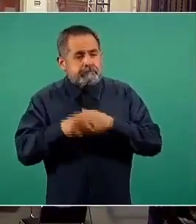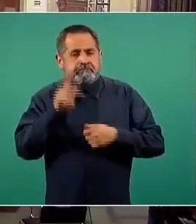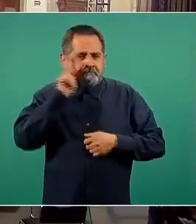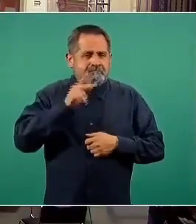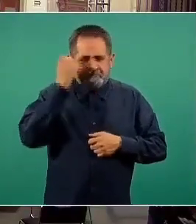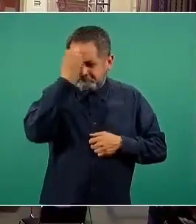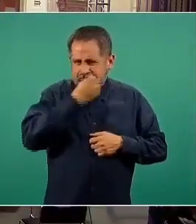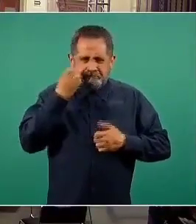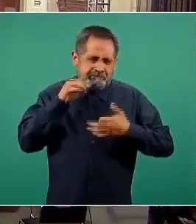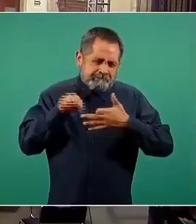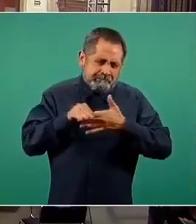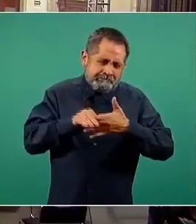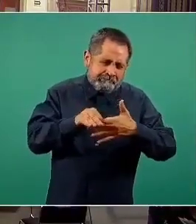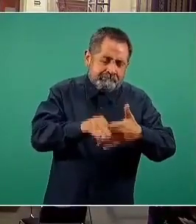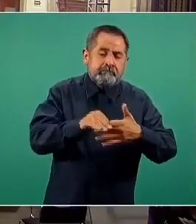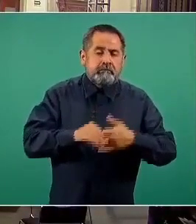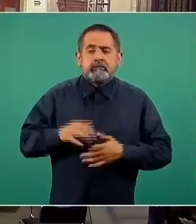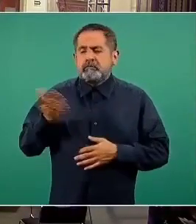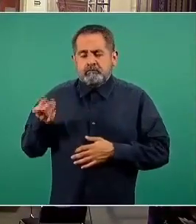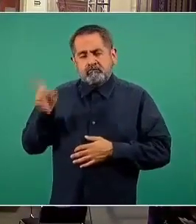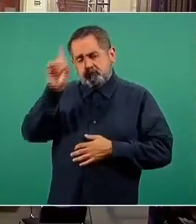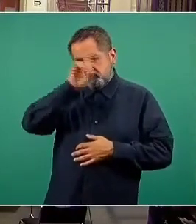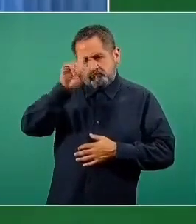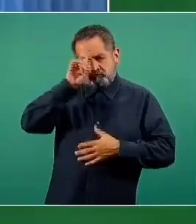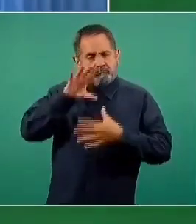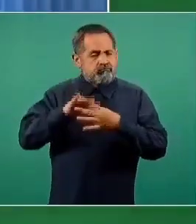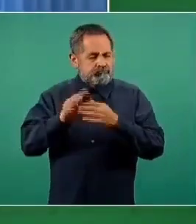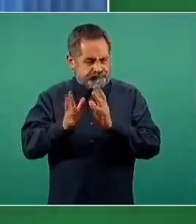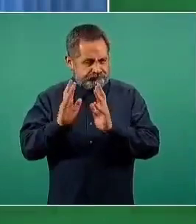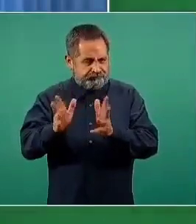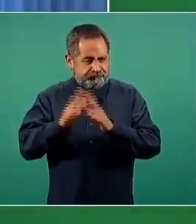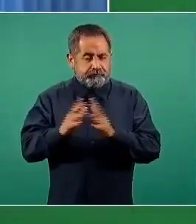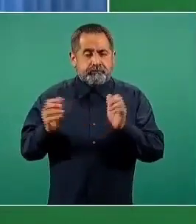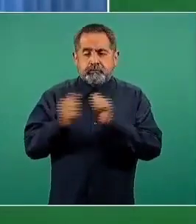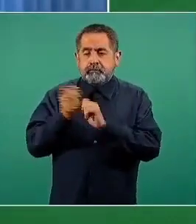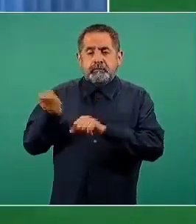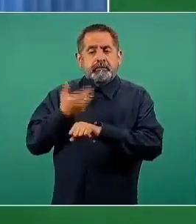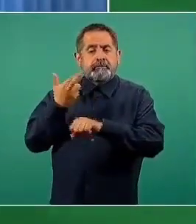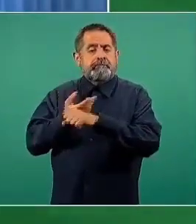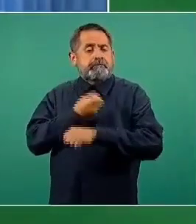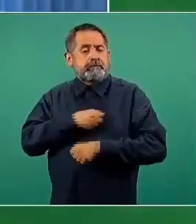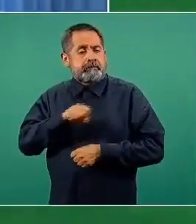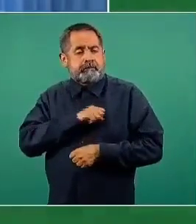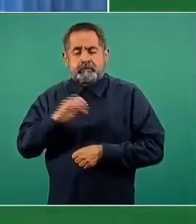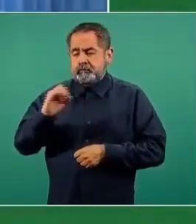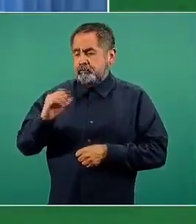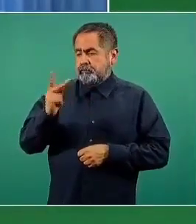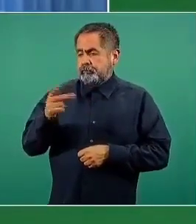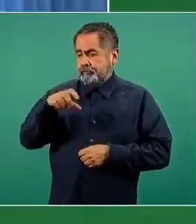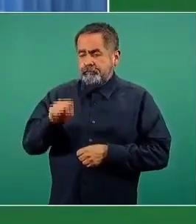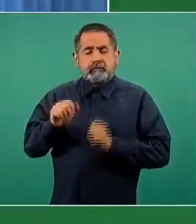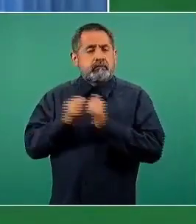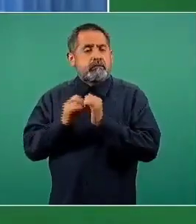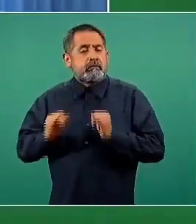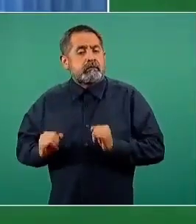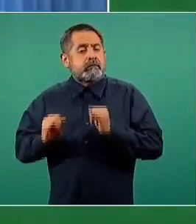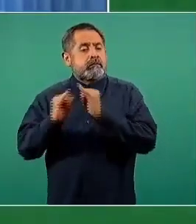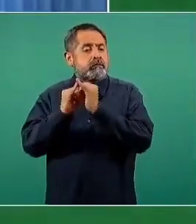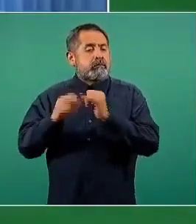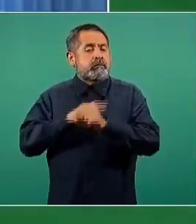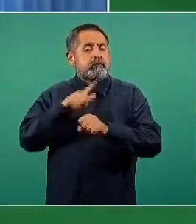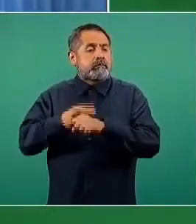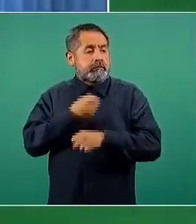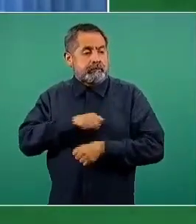concretos ya en estas recomendaciones, un proyecto colaborativo entre la Secretaría de Salud, la OPS y el Instituto Nacional de Salud